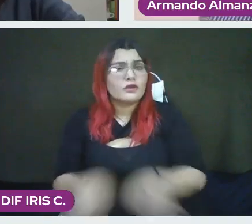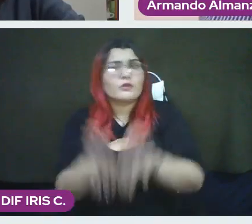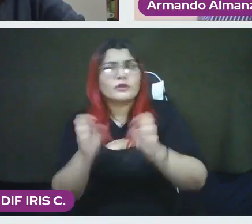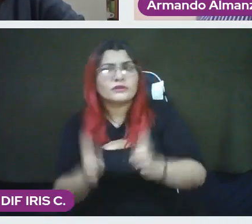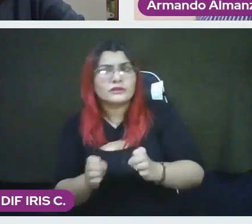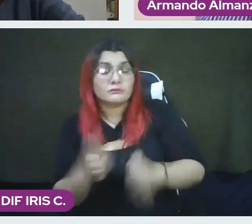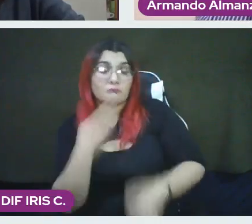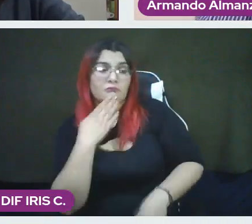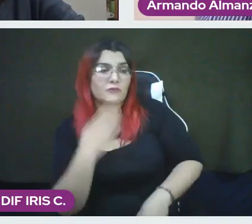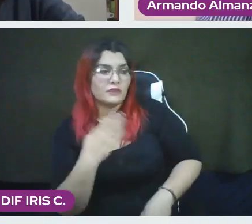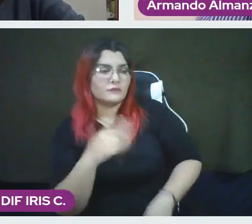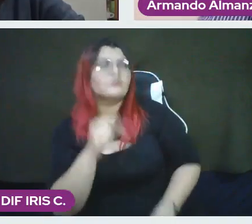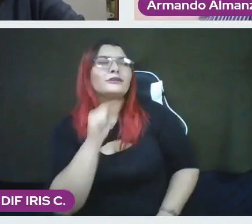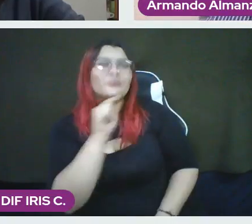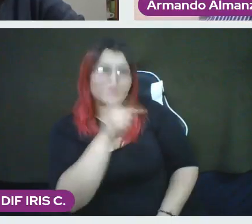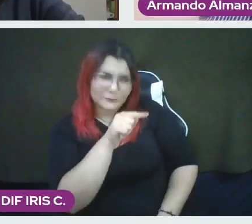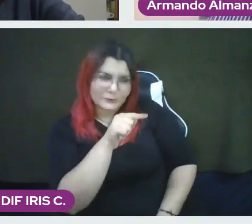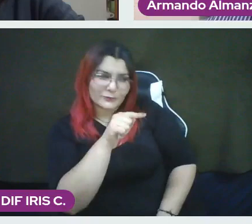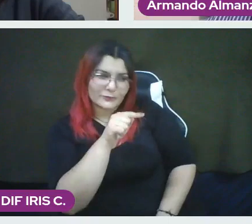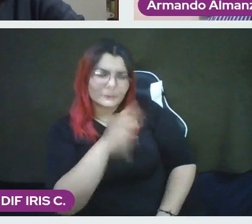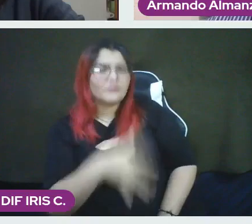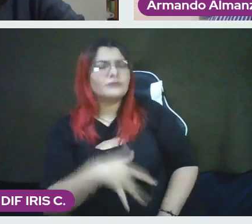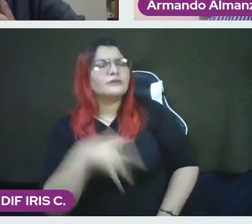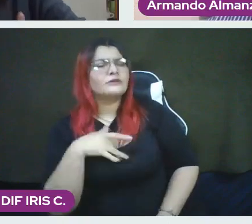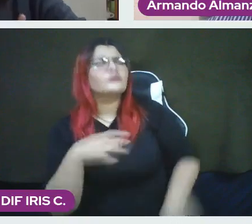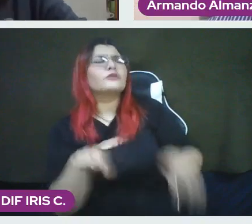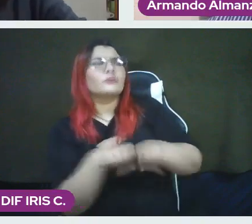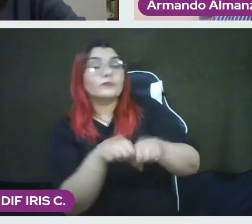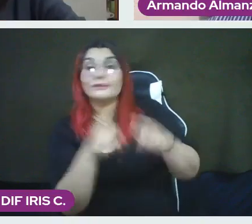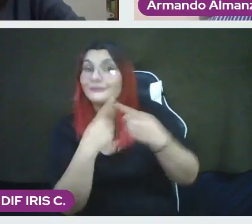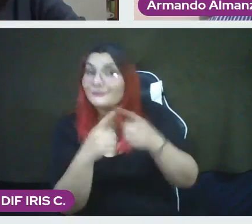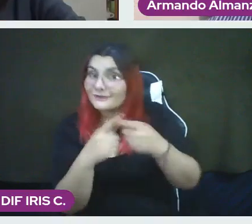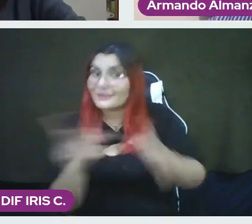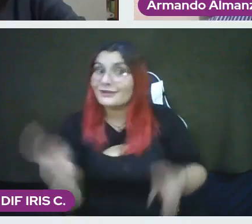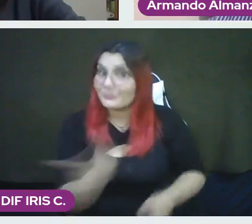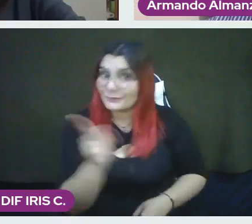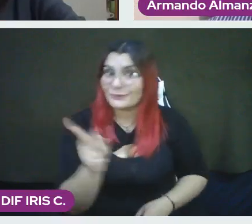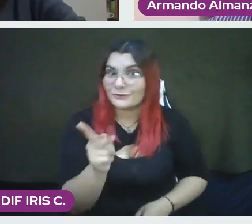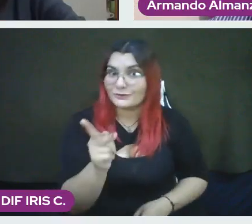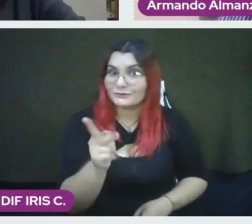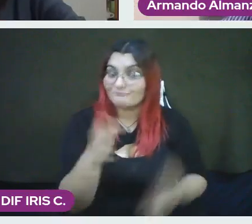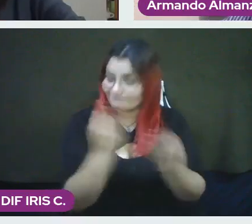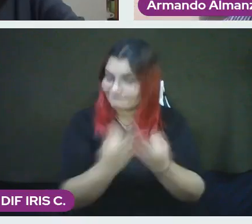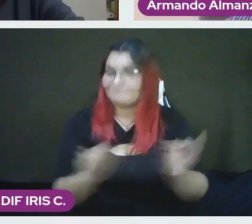te a ver situaciones en las que no te sientas bien? ¿No?